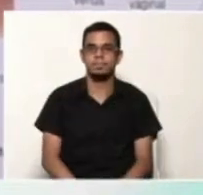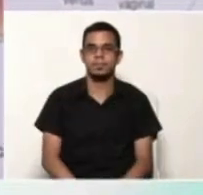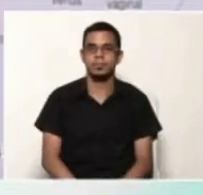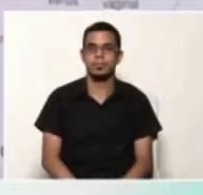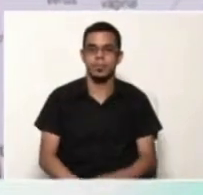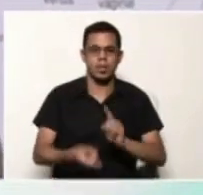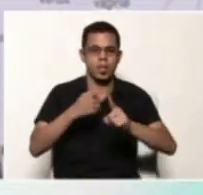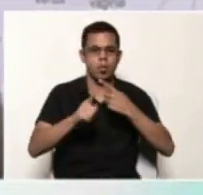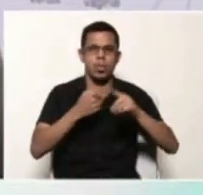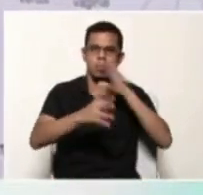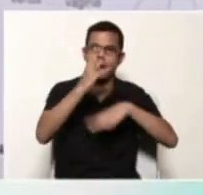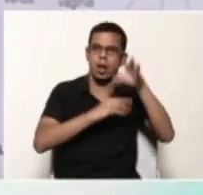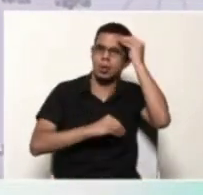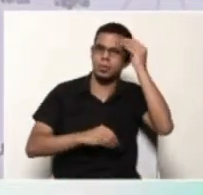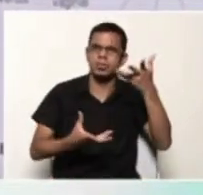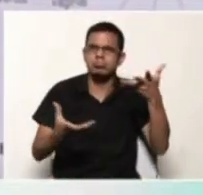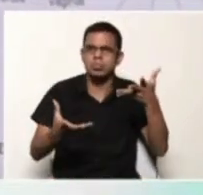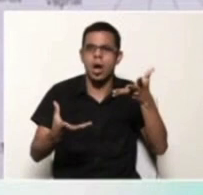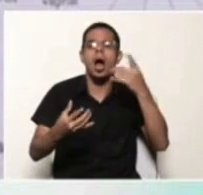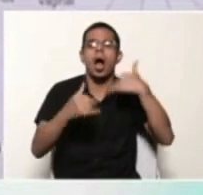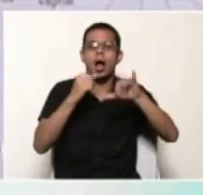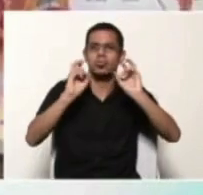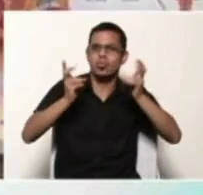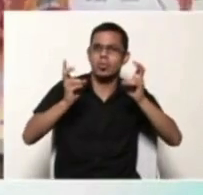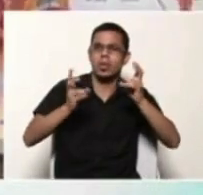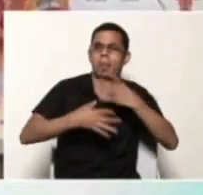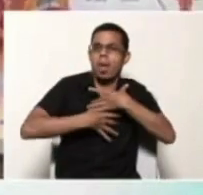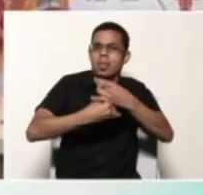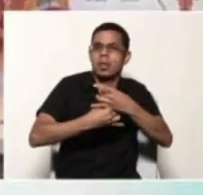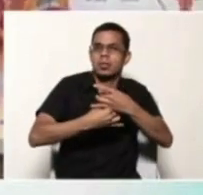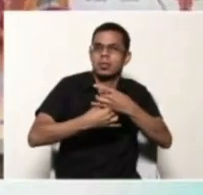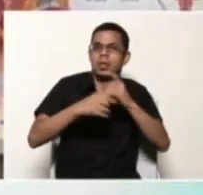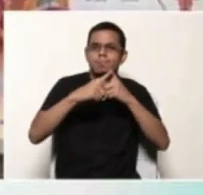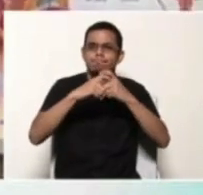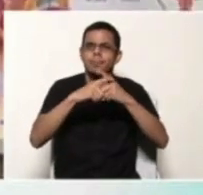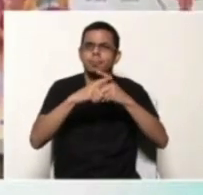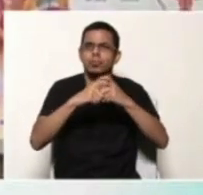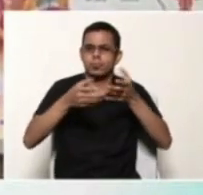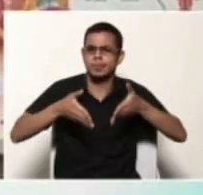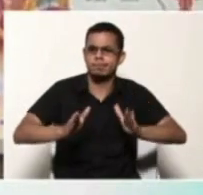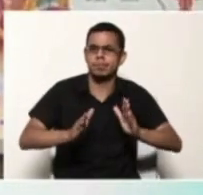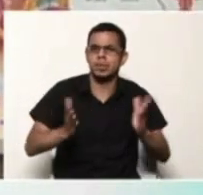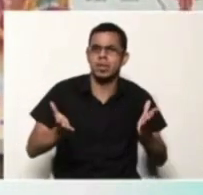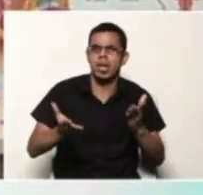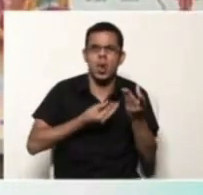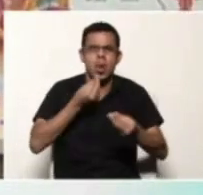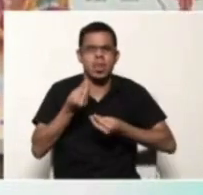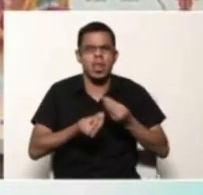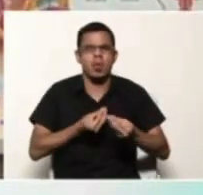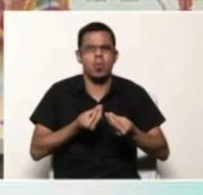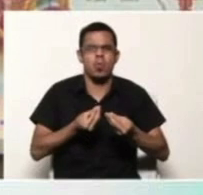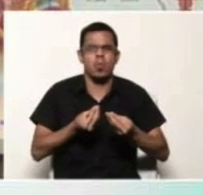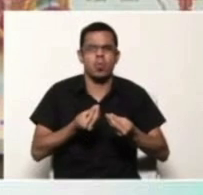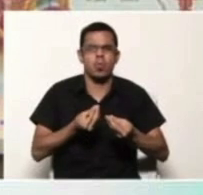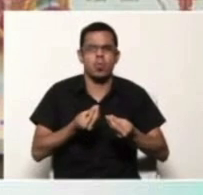Aprendizaje, hoy les traigo un tema bastante interesante, que es la reproducción y cómo se llaman